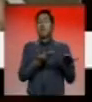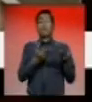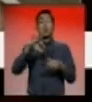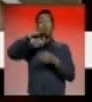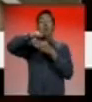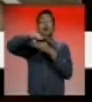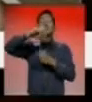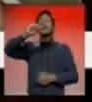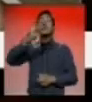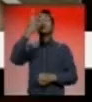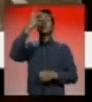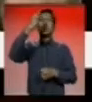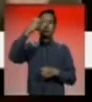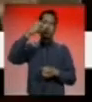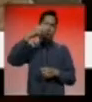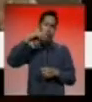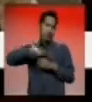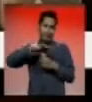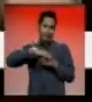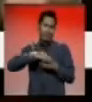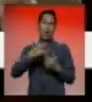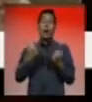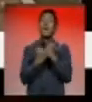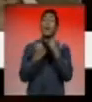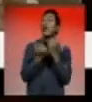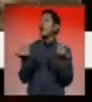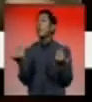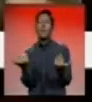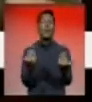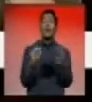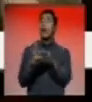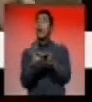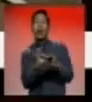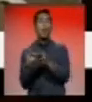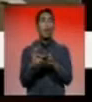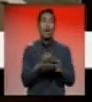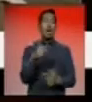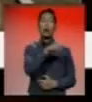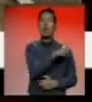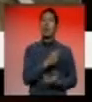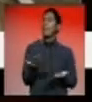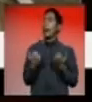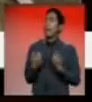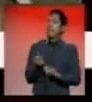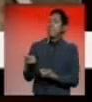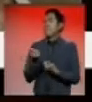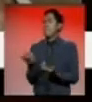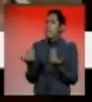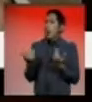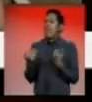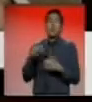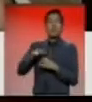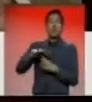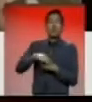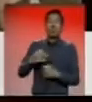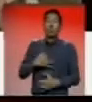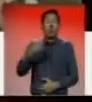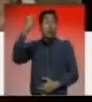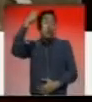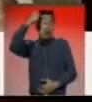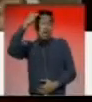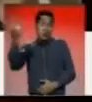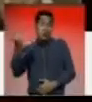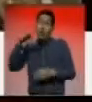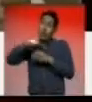hacia la segunda vuelta tiene que provocar apoyos y tiene que provocar alianza él tiene que provocar suma de votos lo que yo creo que es a esa suma de votos